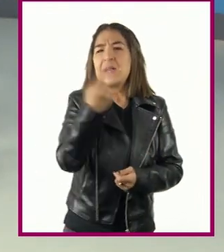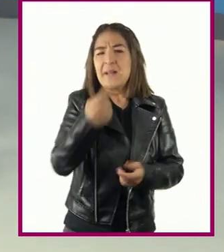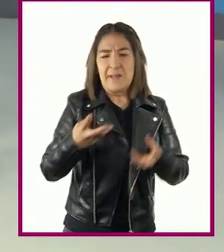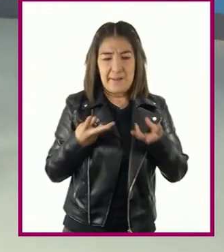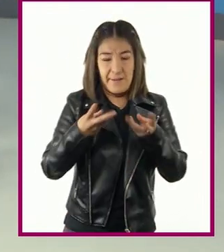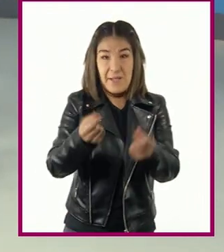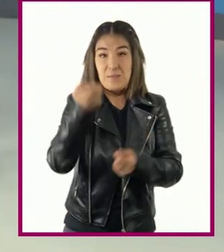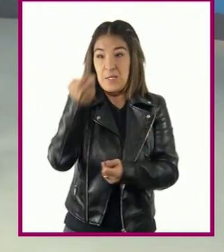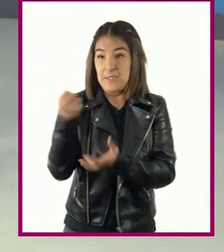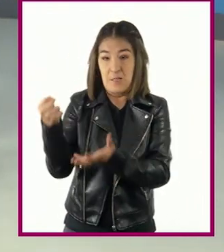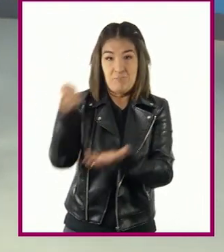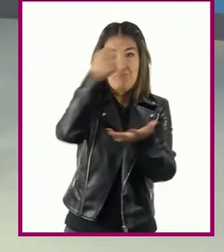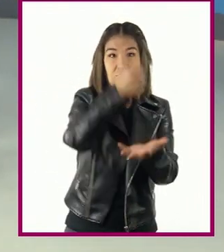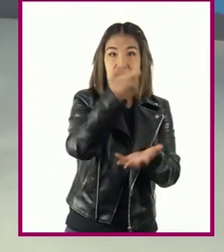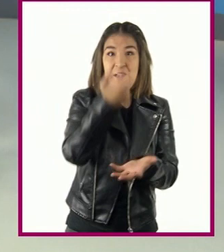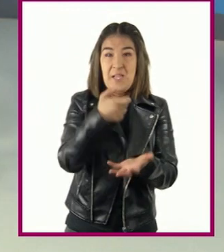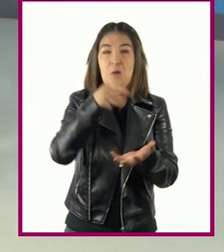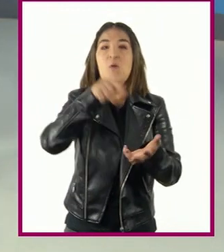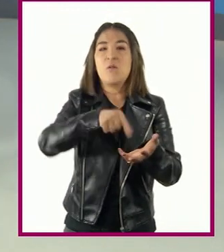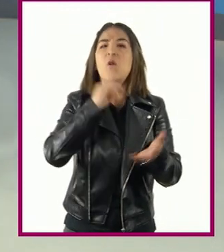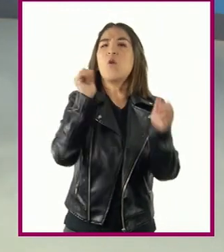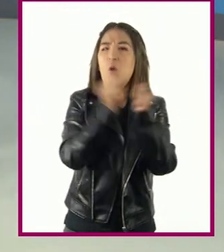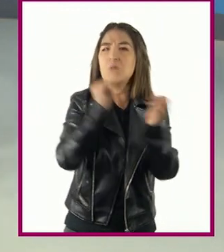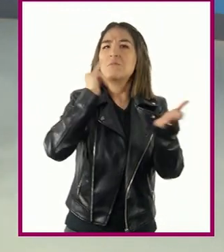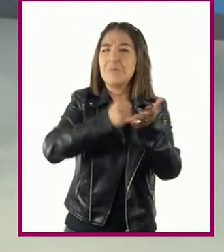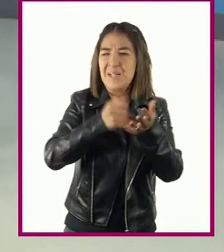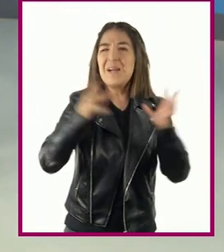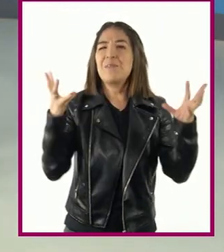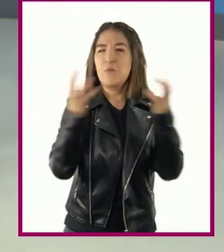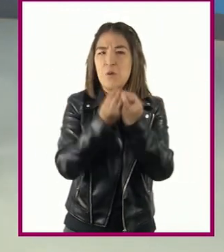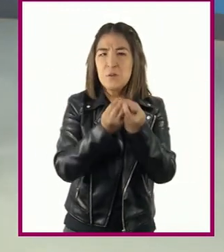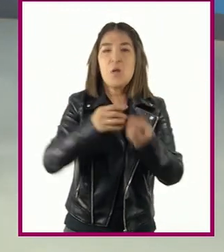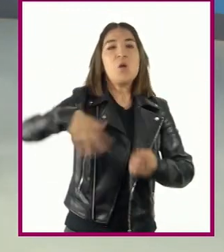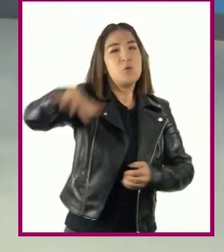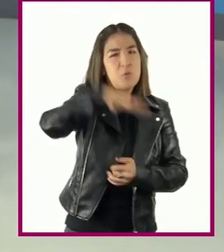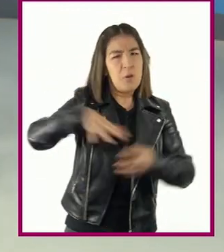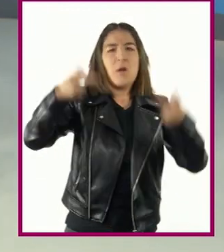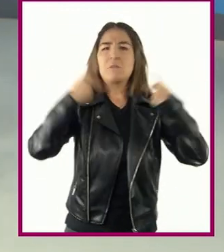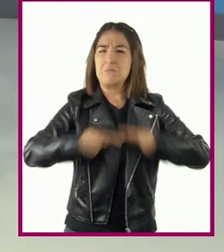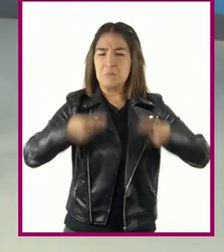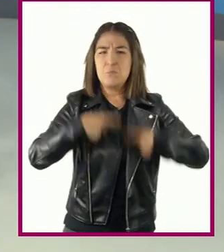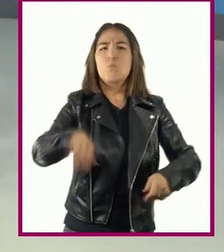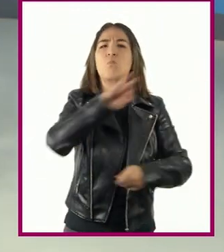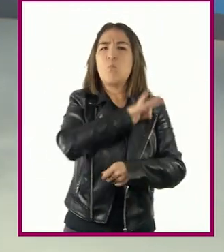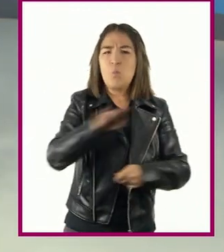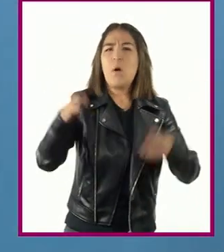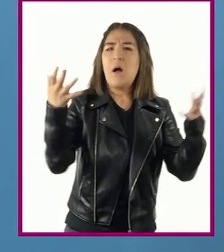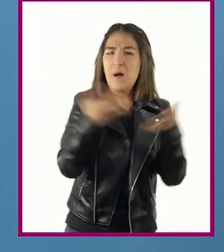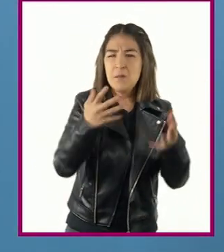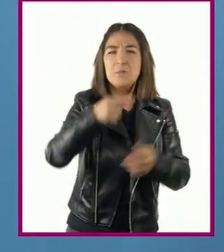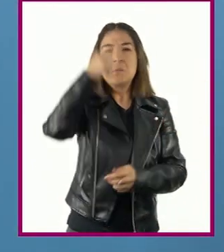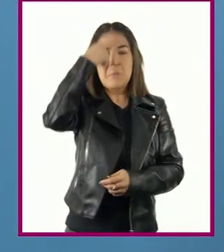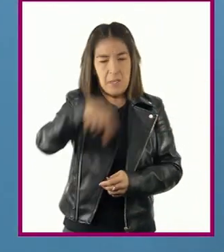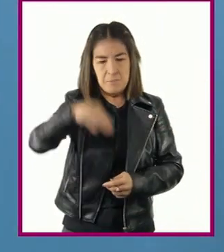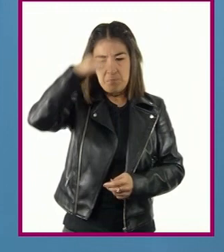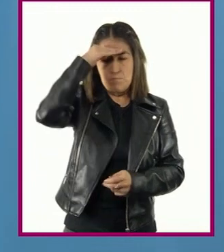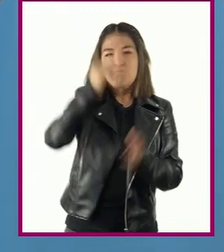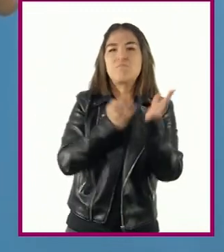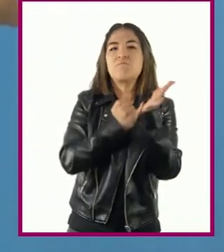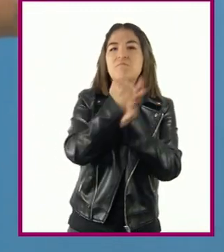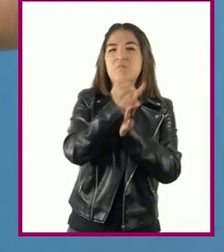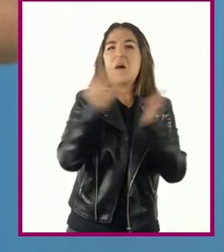los recursos públicos, las y los ciudadanos pueden participar de mejor manera en la toma de